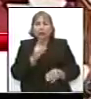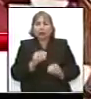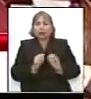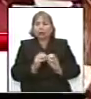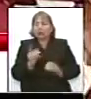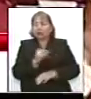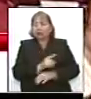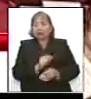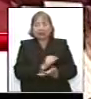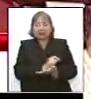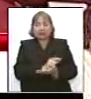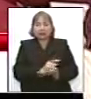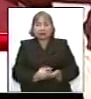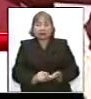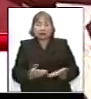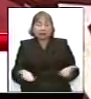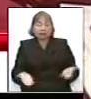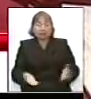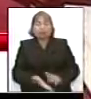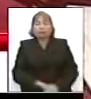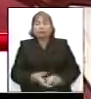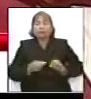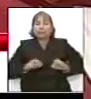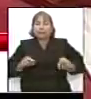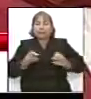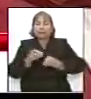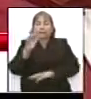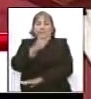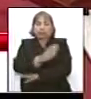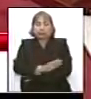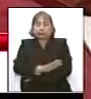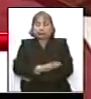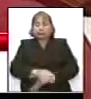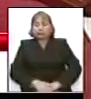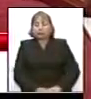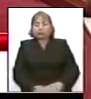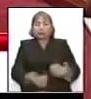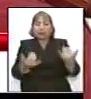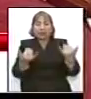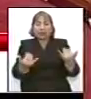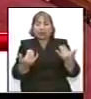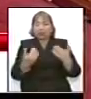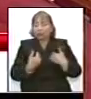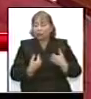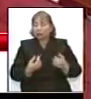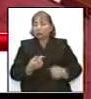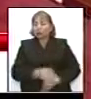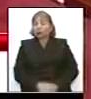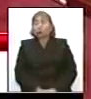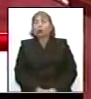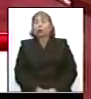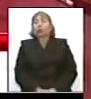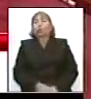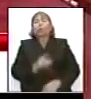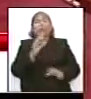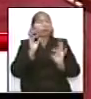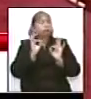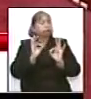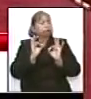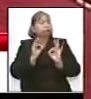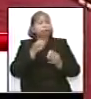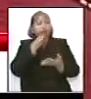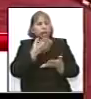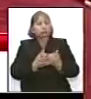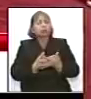de esta sesión vespertina del Pleno. Tenemos el día de hoy una nutrida agenda